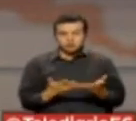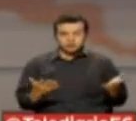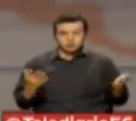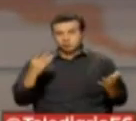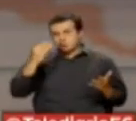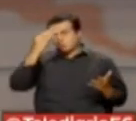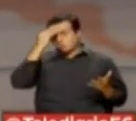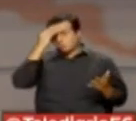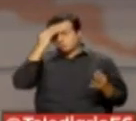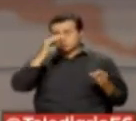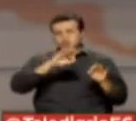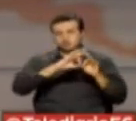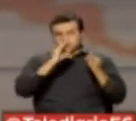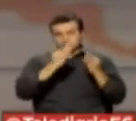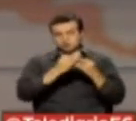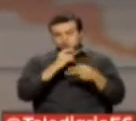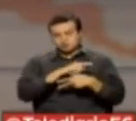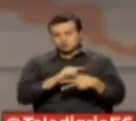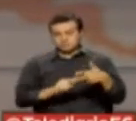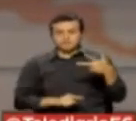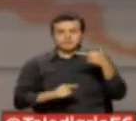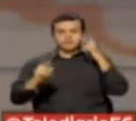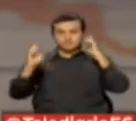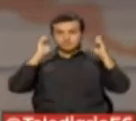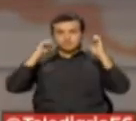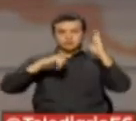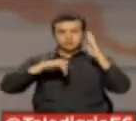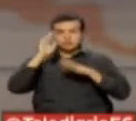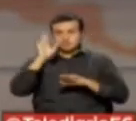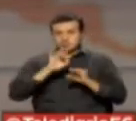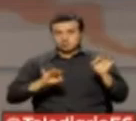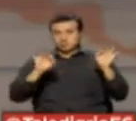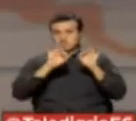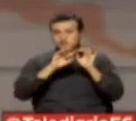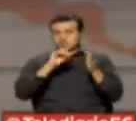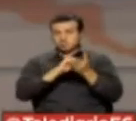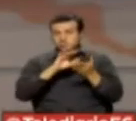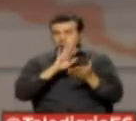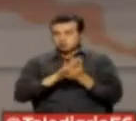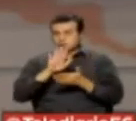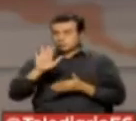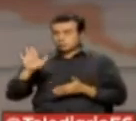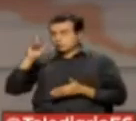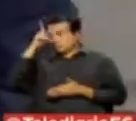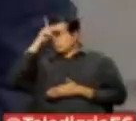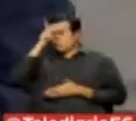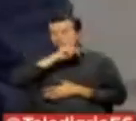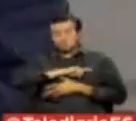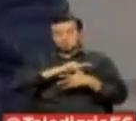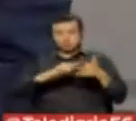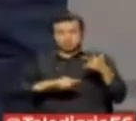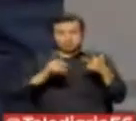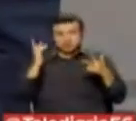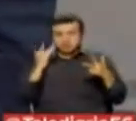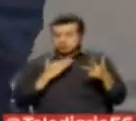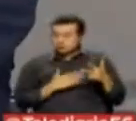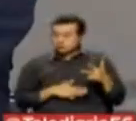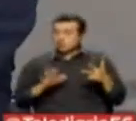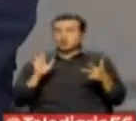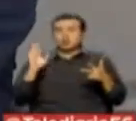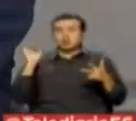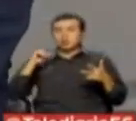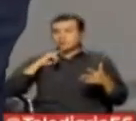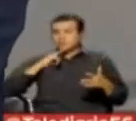educación familiar esas son las tres estrategias más importantes que ha impulsado perú y sólo con esas tres estrategias ya